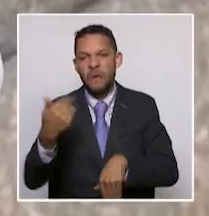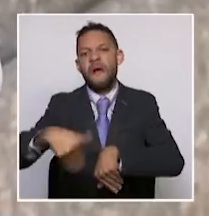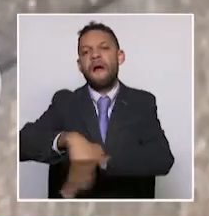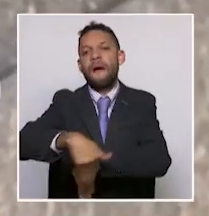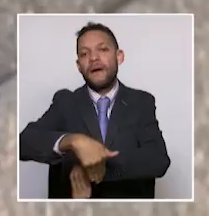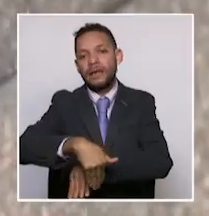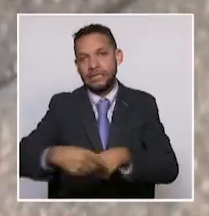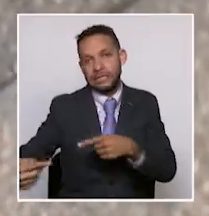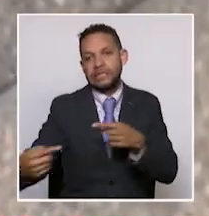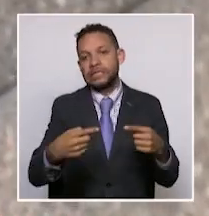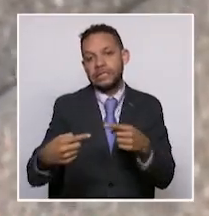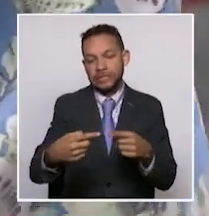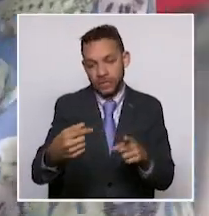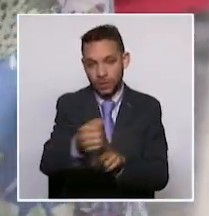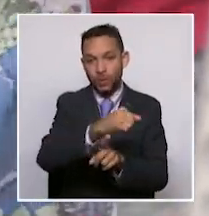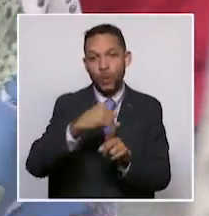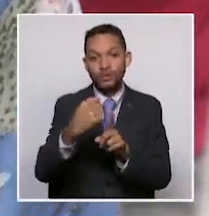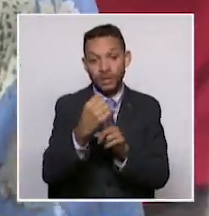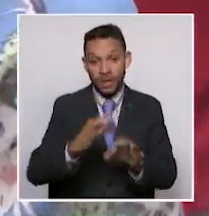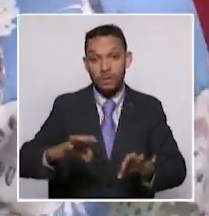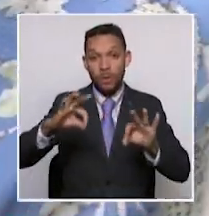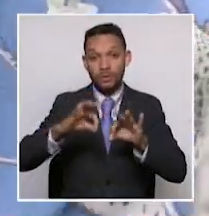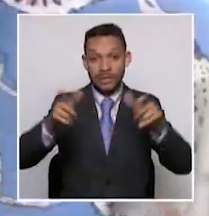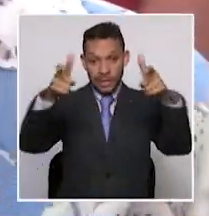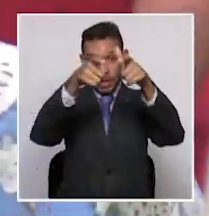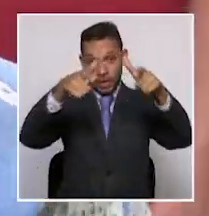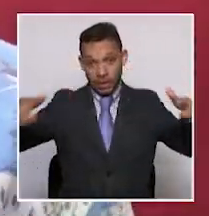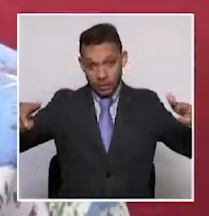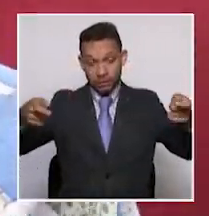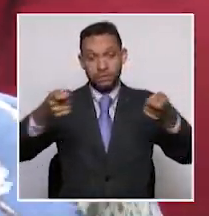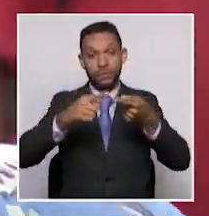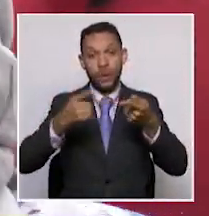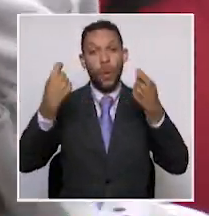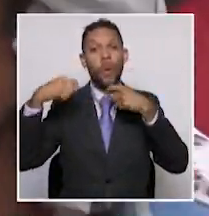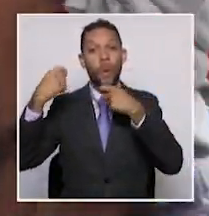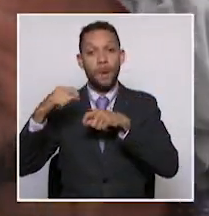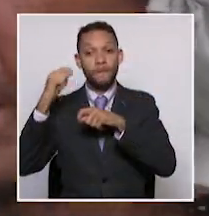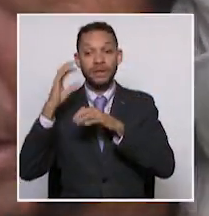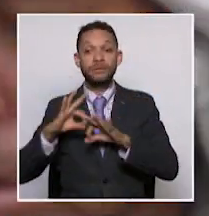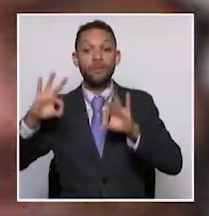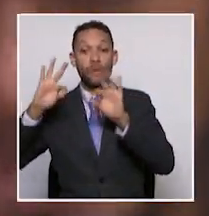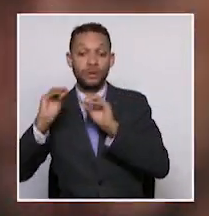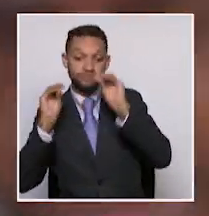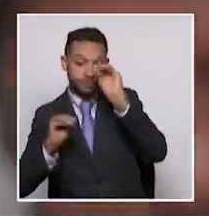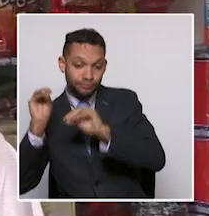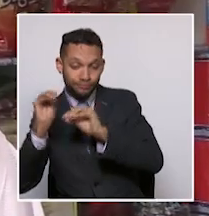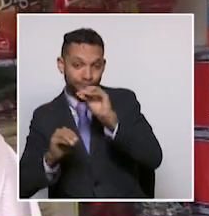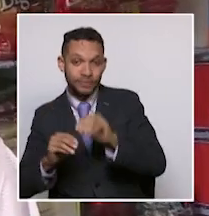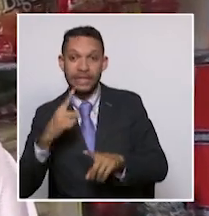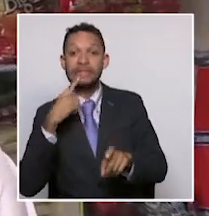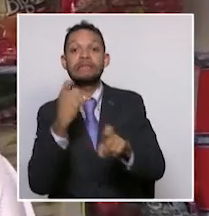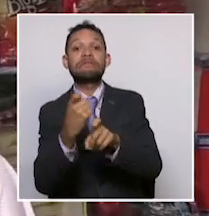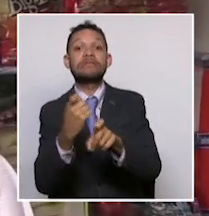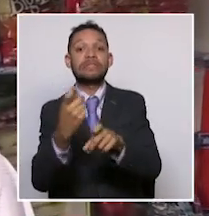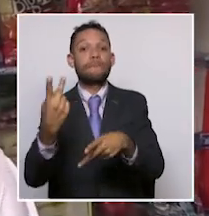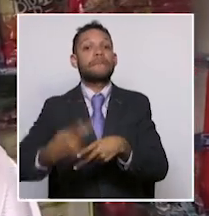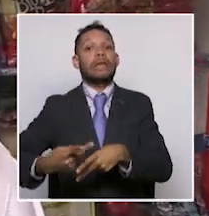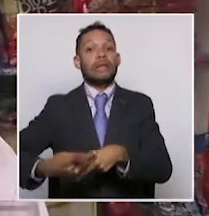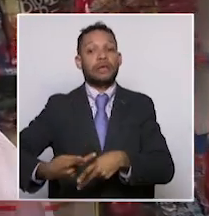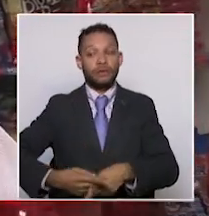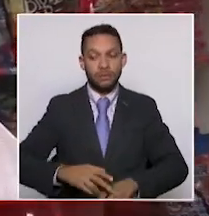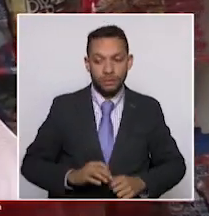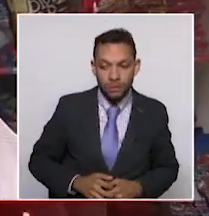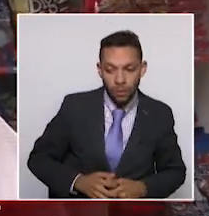sociedad este es un problema que se debe trabajar desde el Estado. Desde el comercio de la ciudad es un flagelo que los afecta. La verdad sí es preocupante